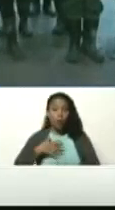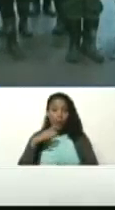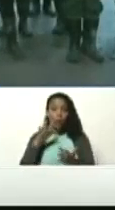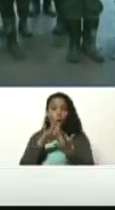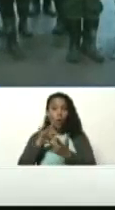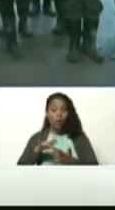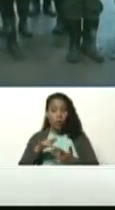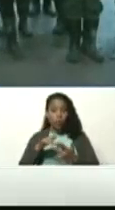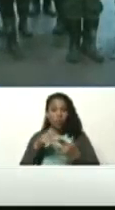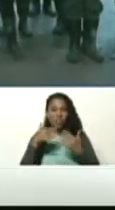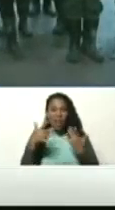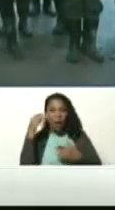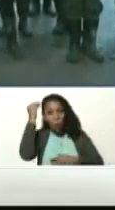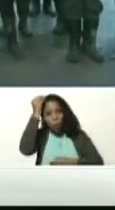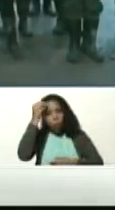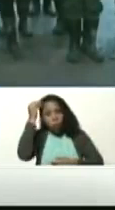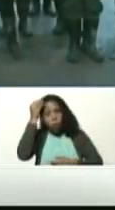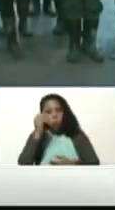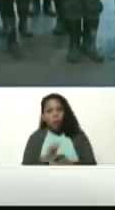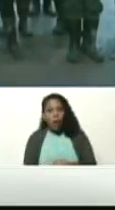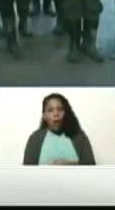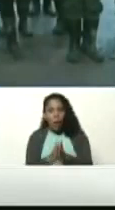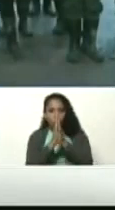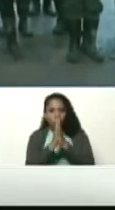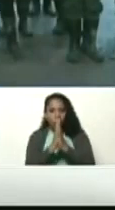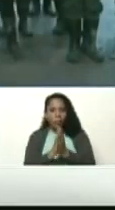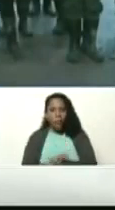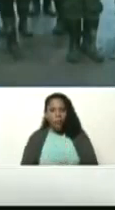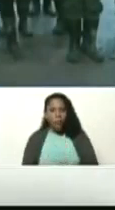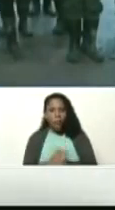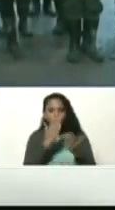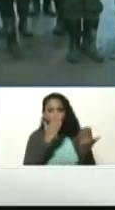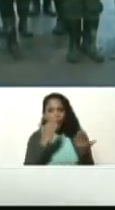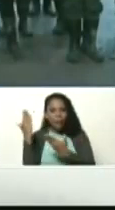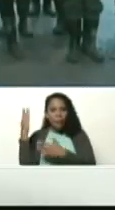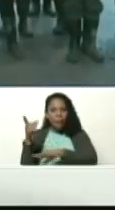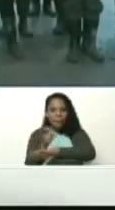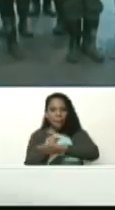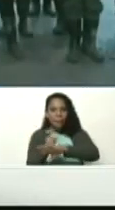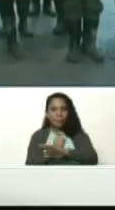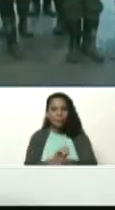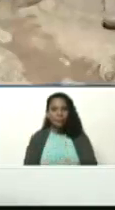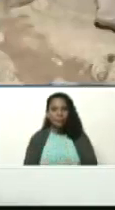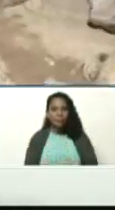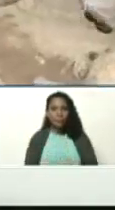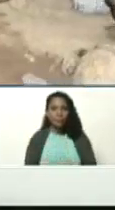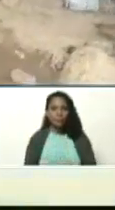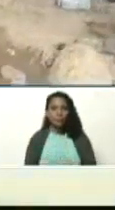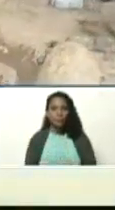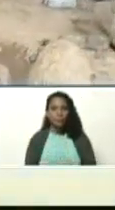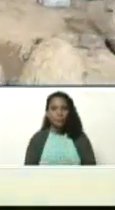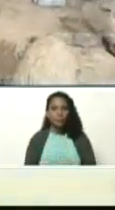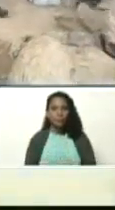transmitir su apreciación, por favor. Adelante, gobernadora.